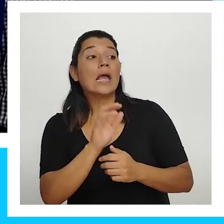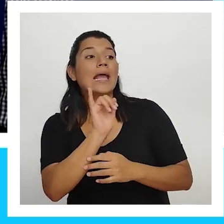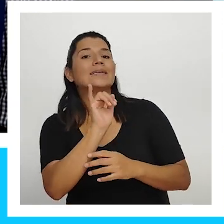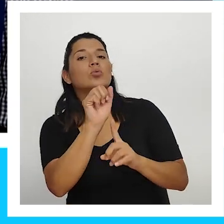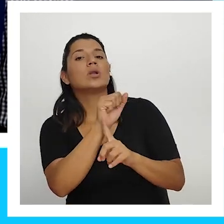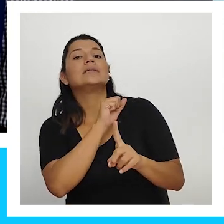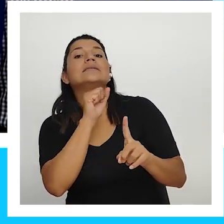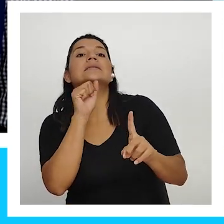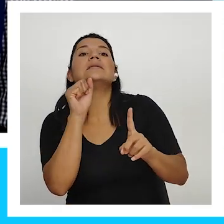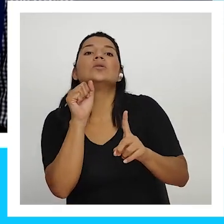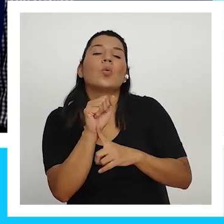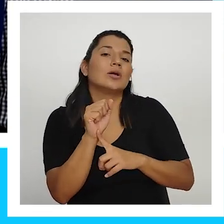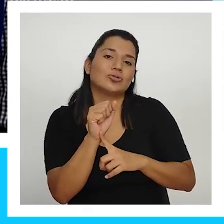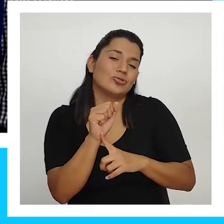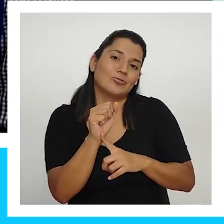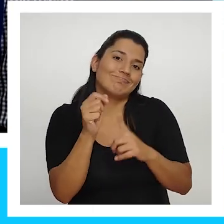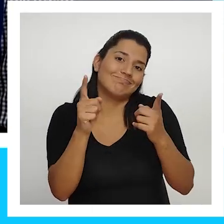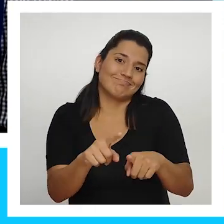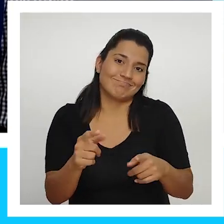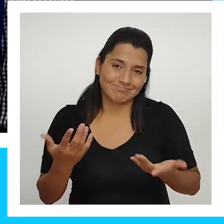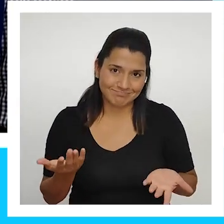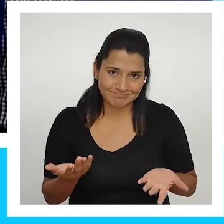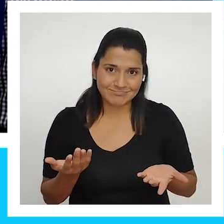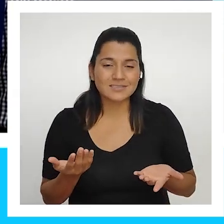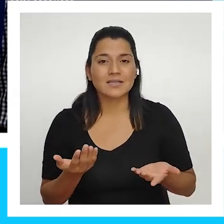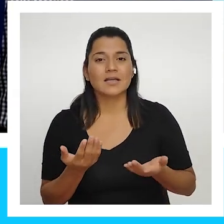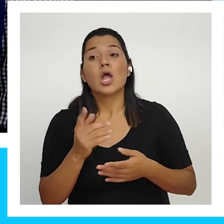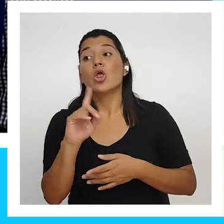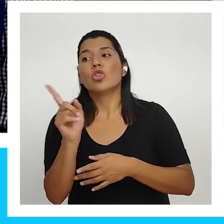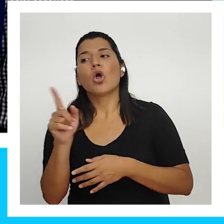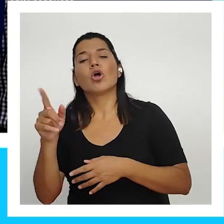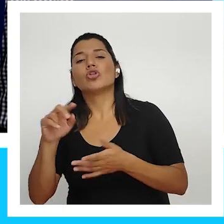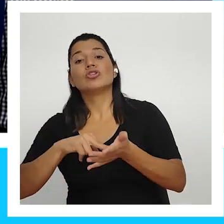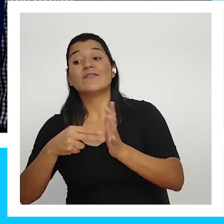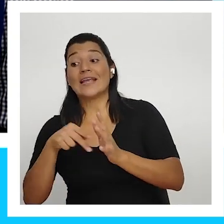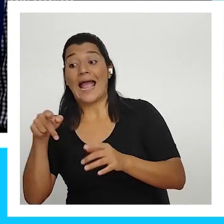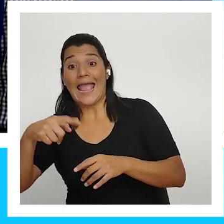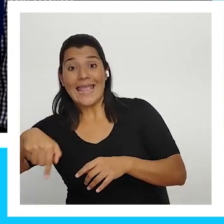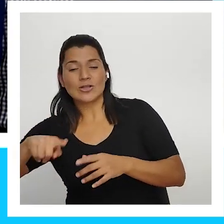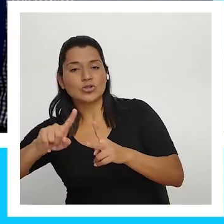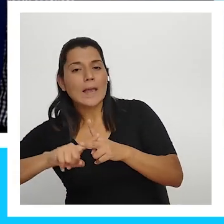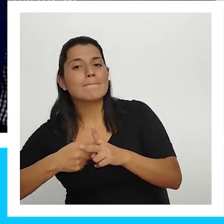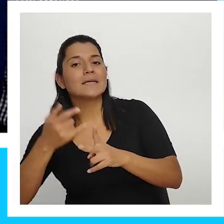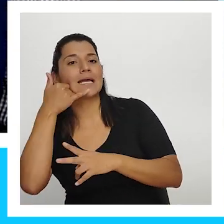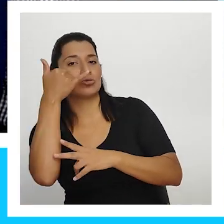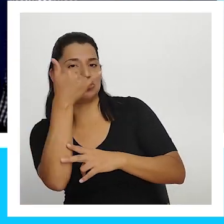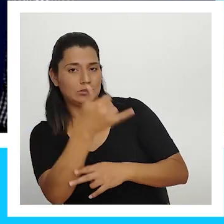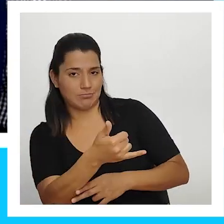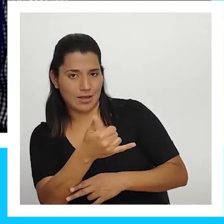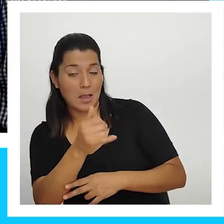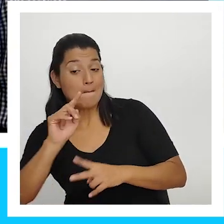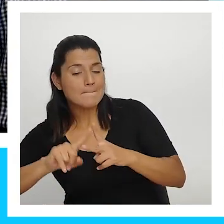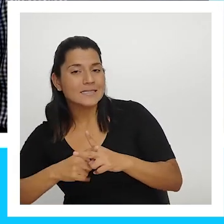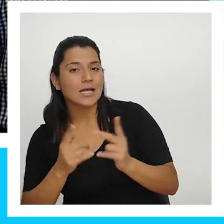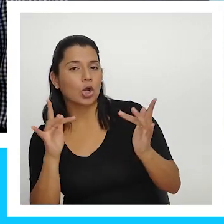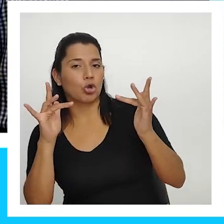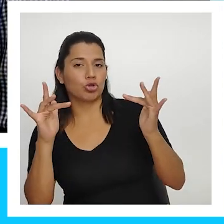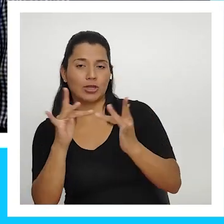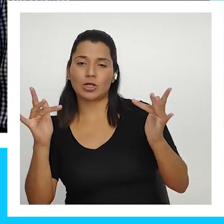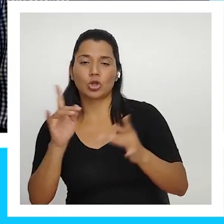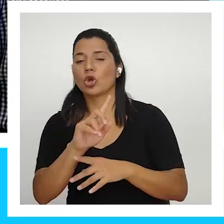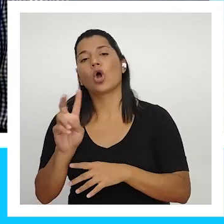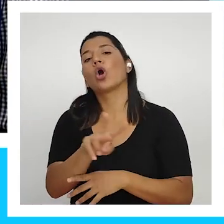final las personas deciden enviar, por ejemplo, el artículo sin haber recibido el pago. ¿Qué tanto se está cometiendo este tipo de hechos y cómo podría una persona reaccionar